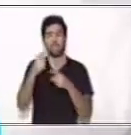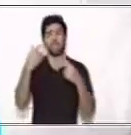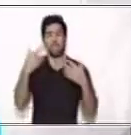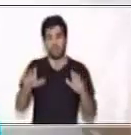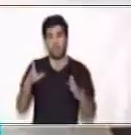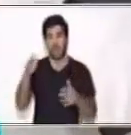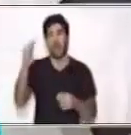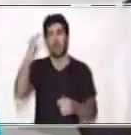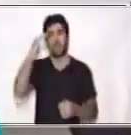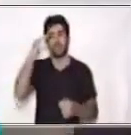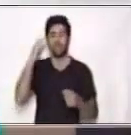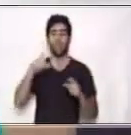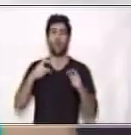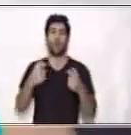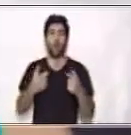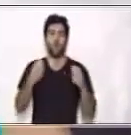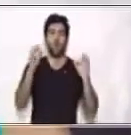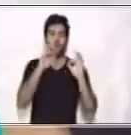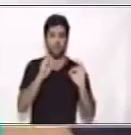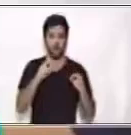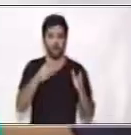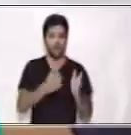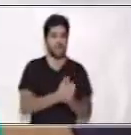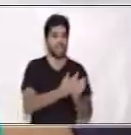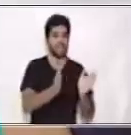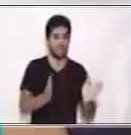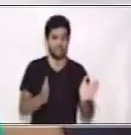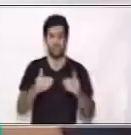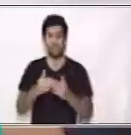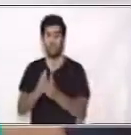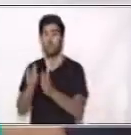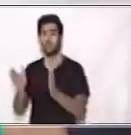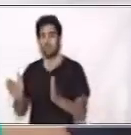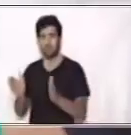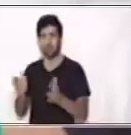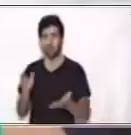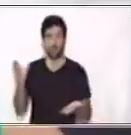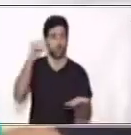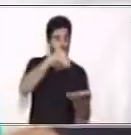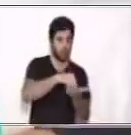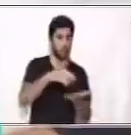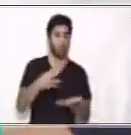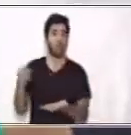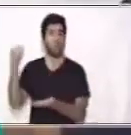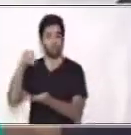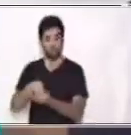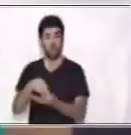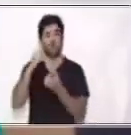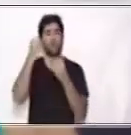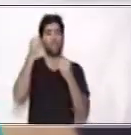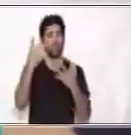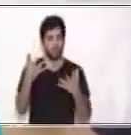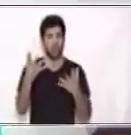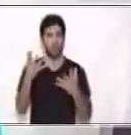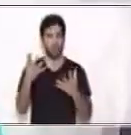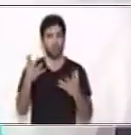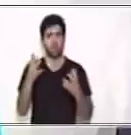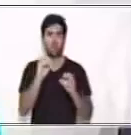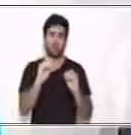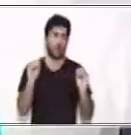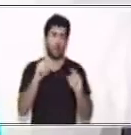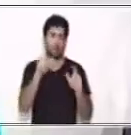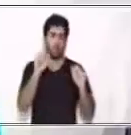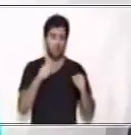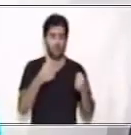ir ahorrando espacios en los cuales usted ya no va a colocar tanta información, sino va a poder trabajar de una manera